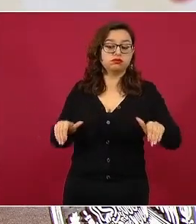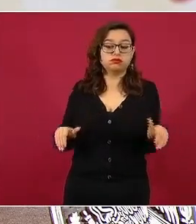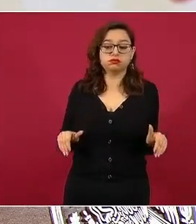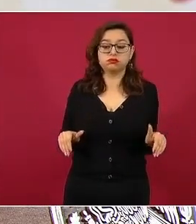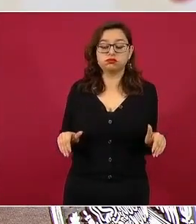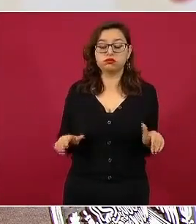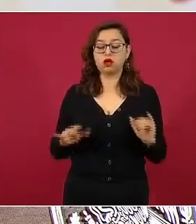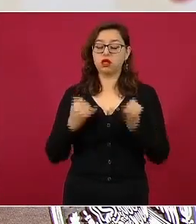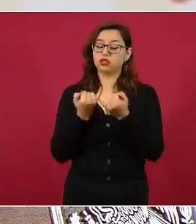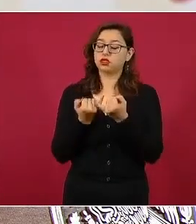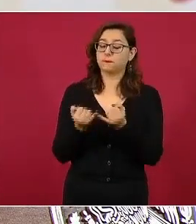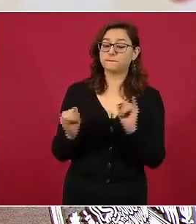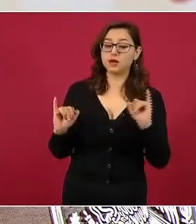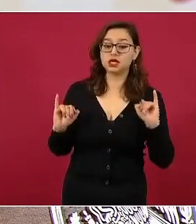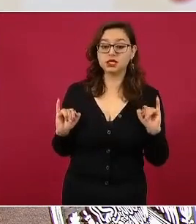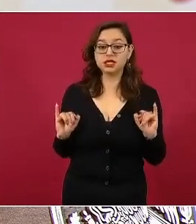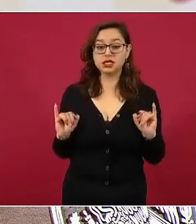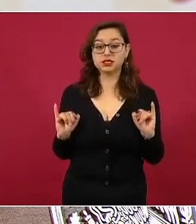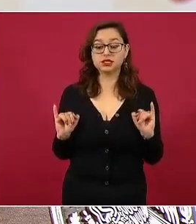la independencia.